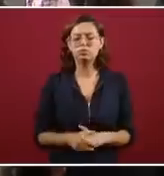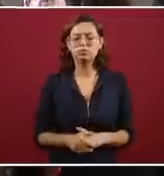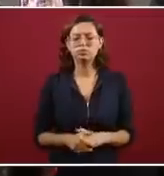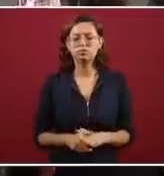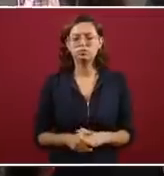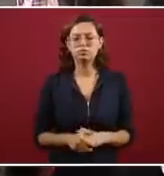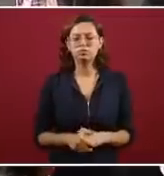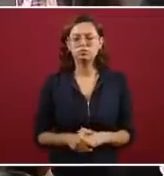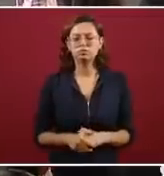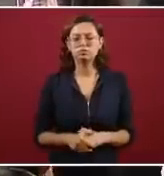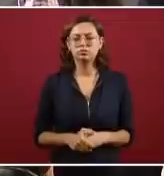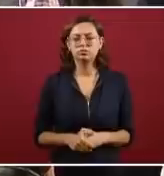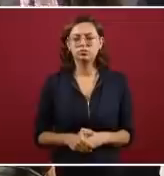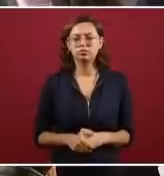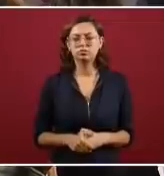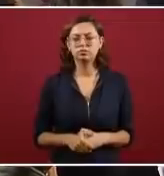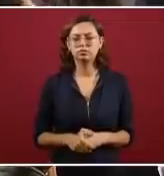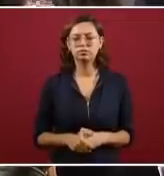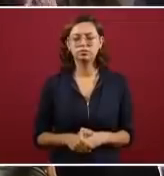Yo tengo